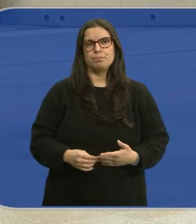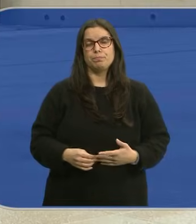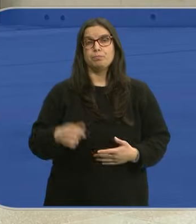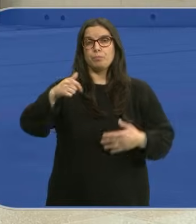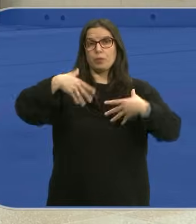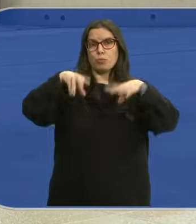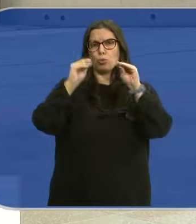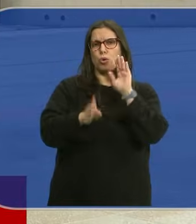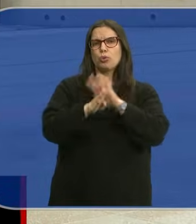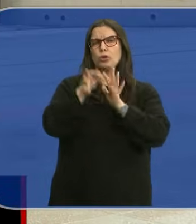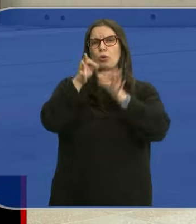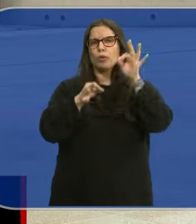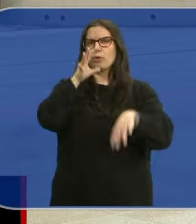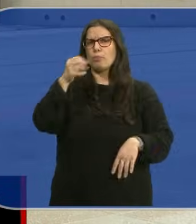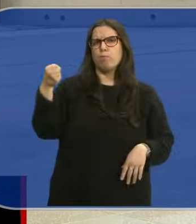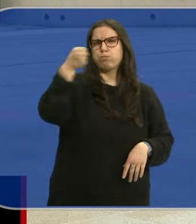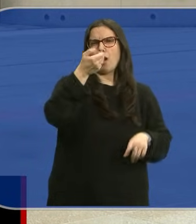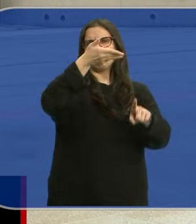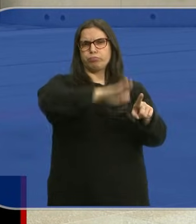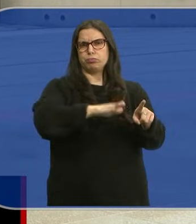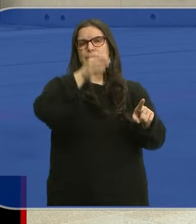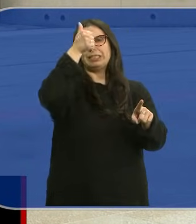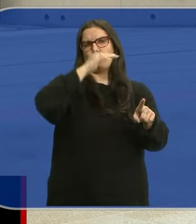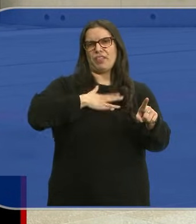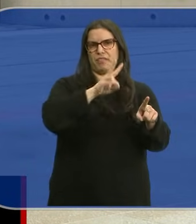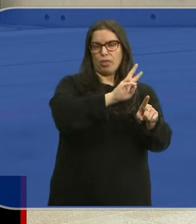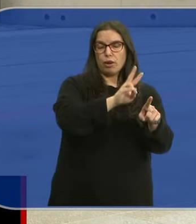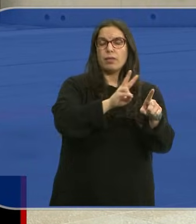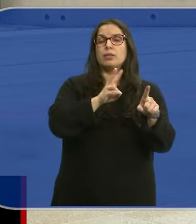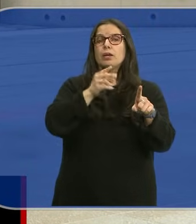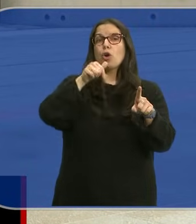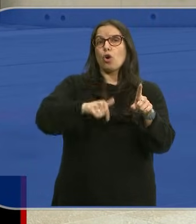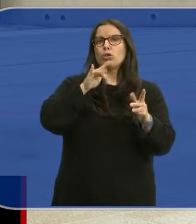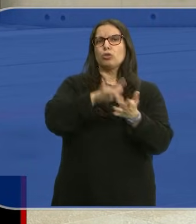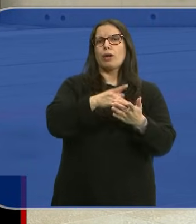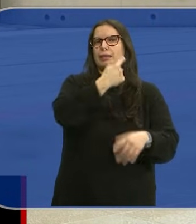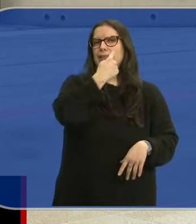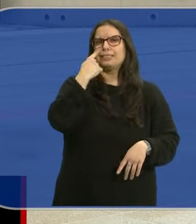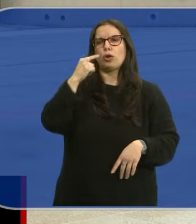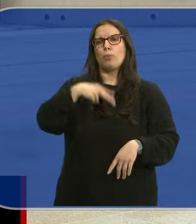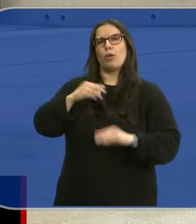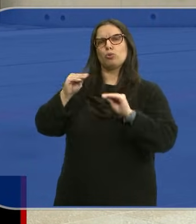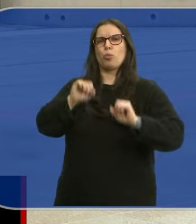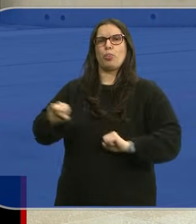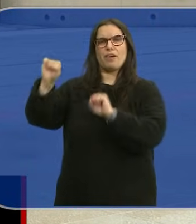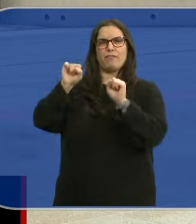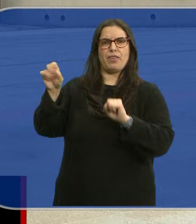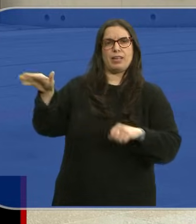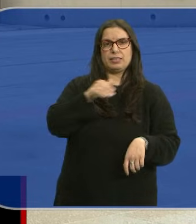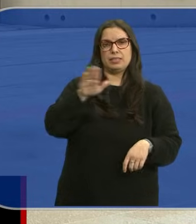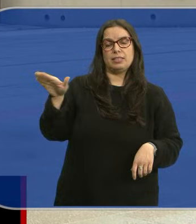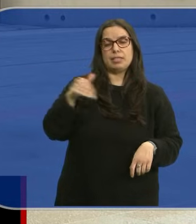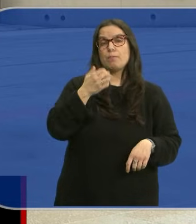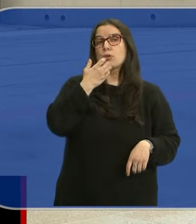En Burgos continúa el juicio por la muerte violenta de Sergio Delgado y han declarado los testigos de la defensa, entre ellos una chica a la que el acusado